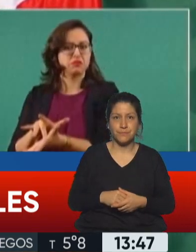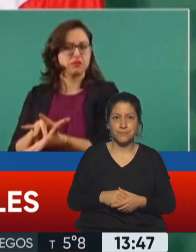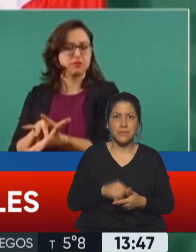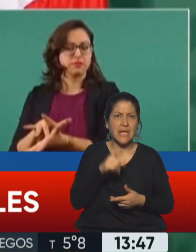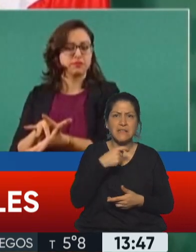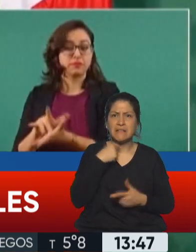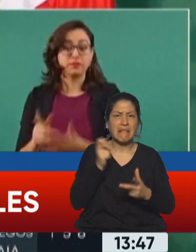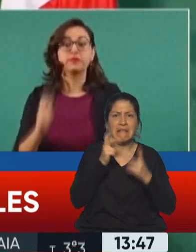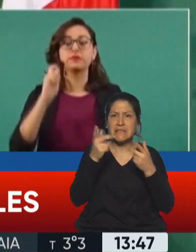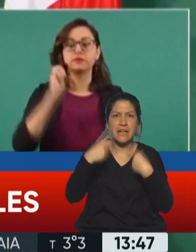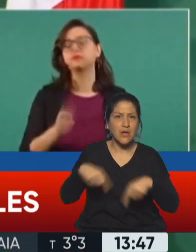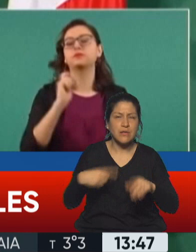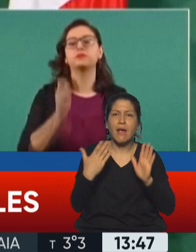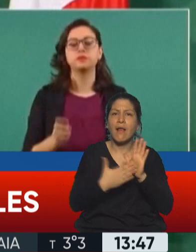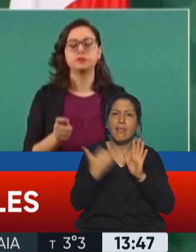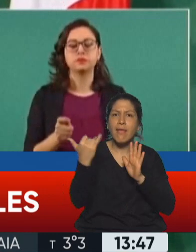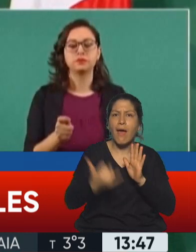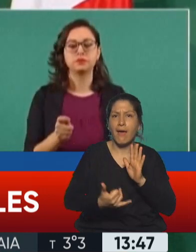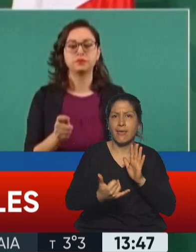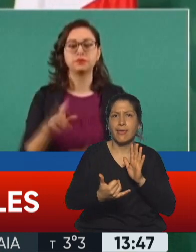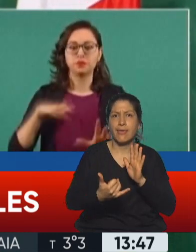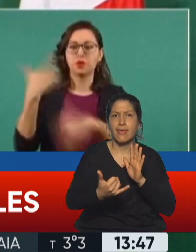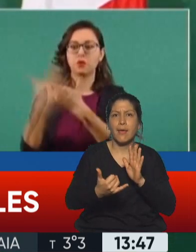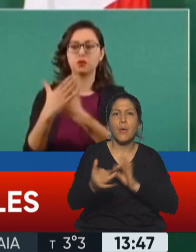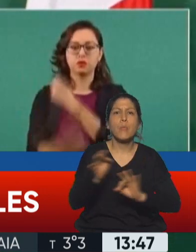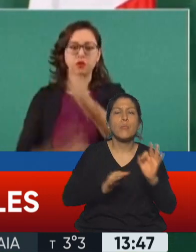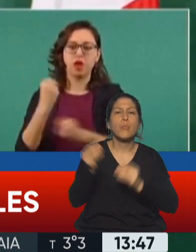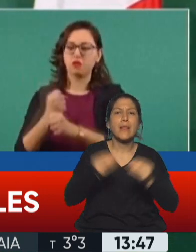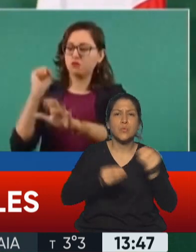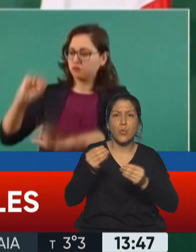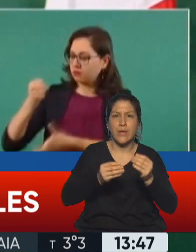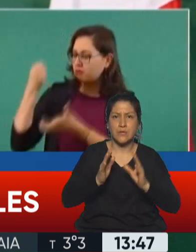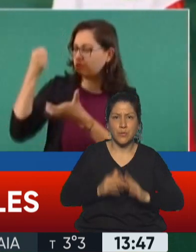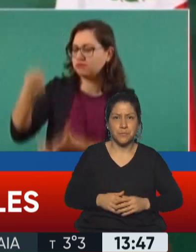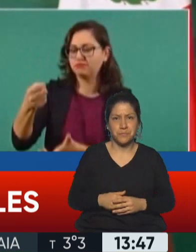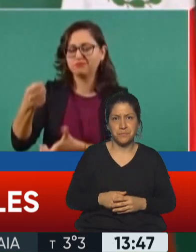Significa tener garantizado el presupuesto